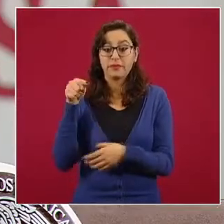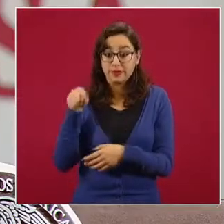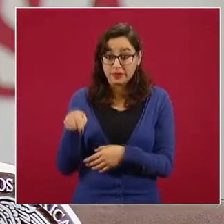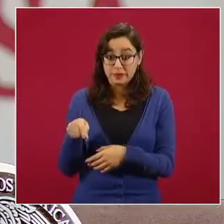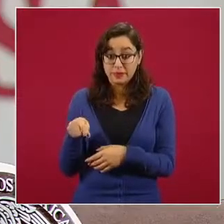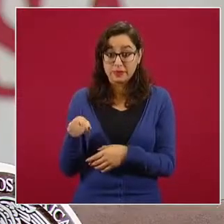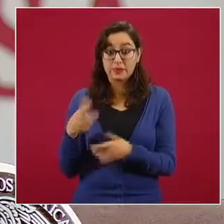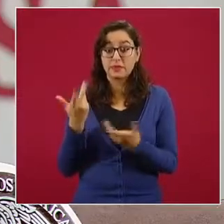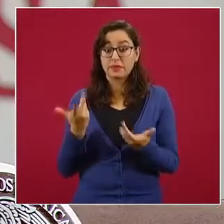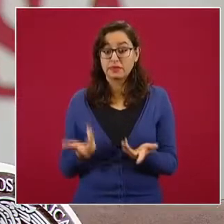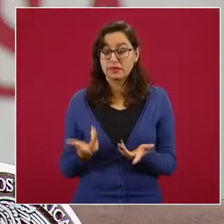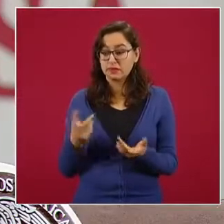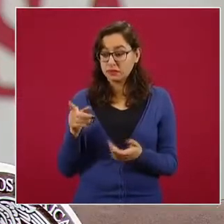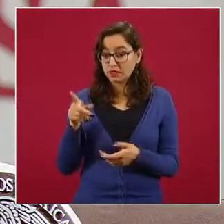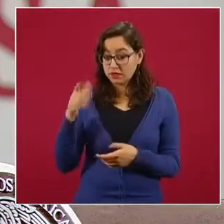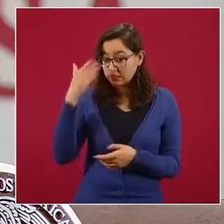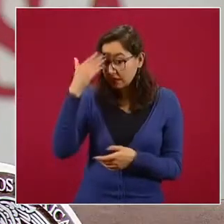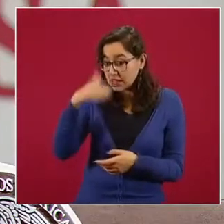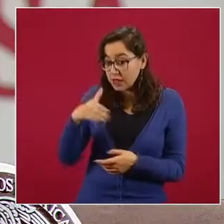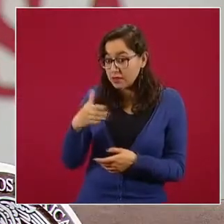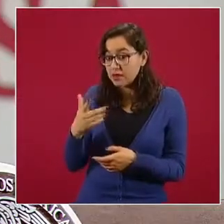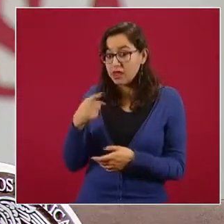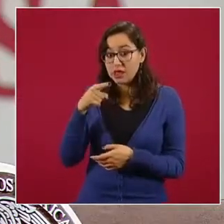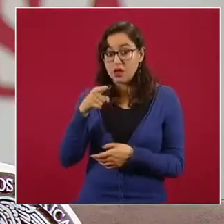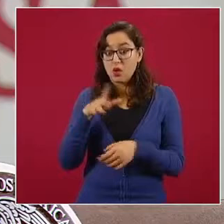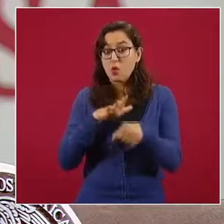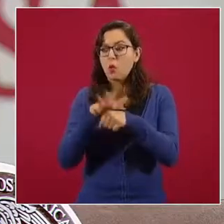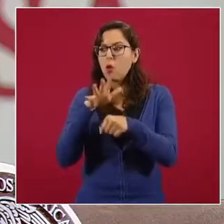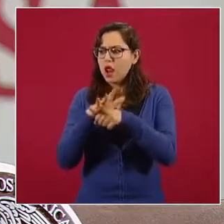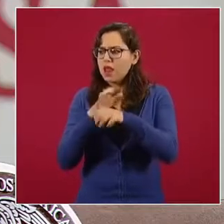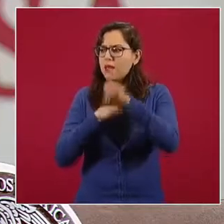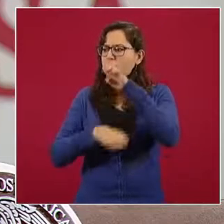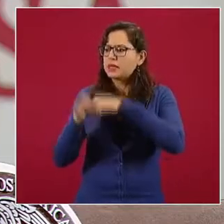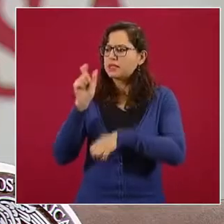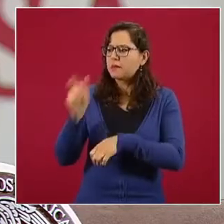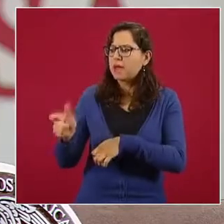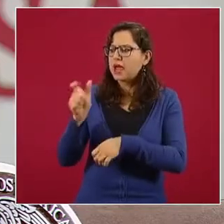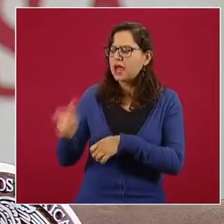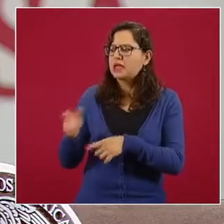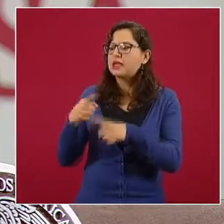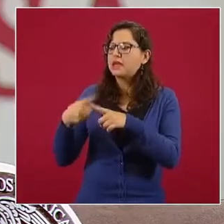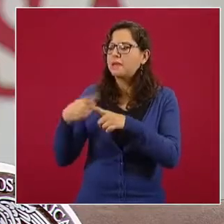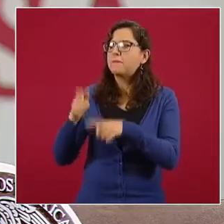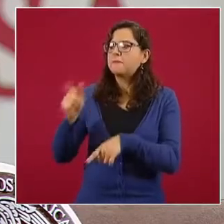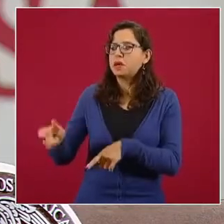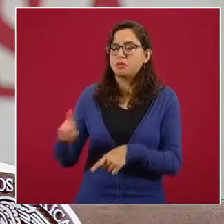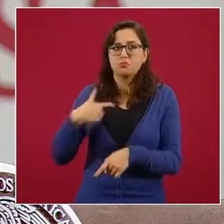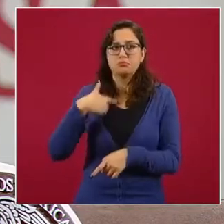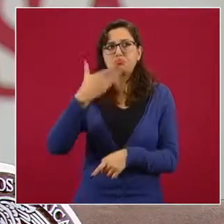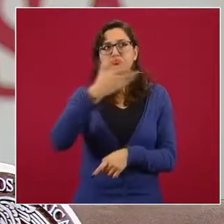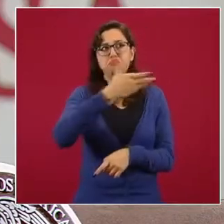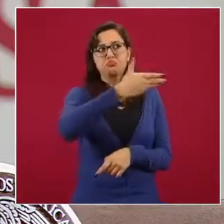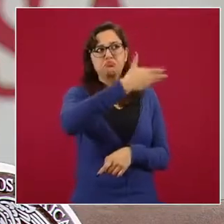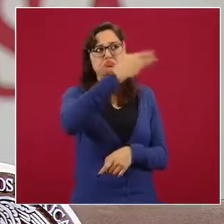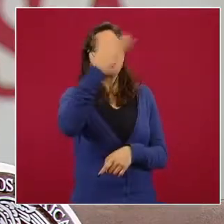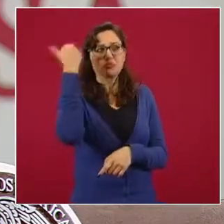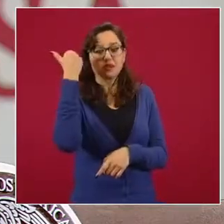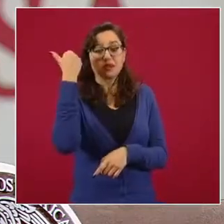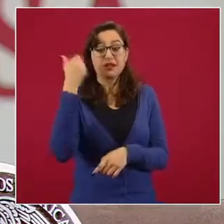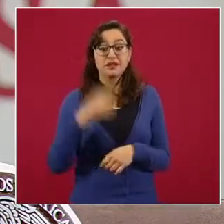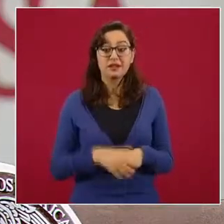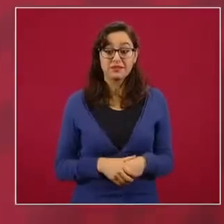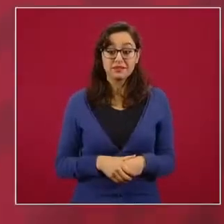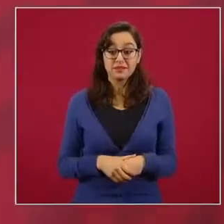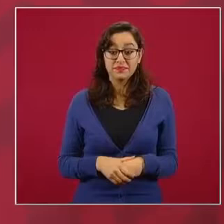trabajadores conocía ni reconocía a las empresas que les pagaban y todos estaban obligados